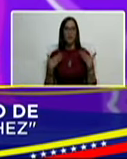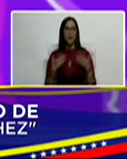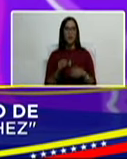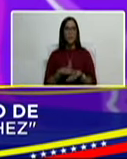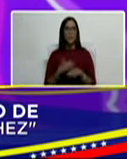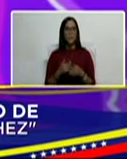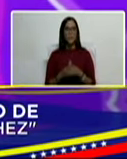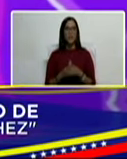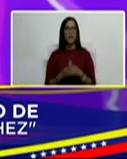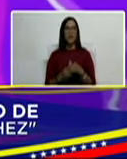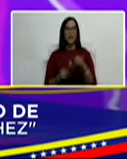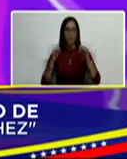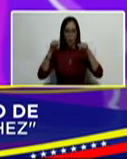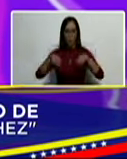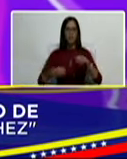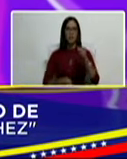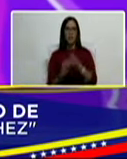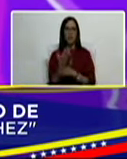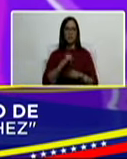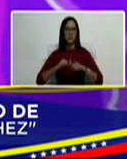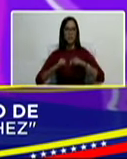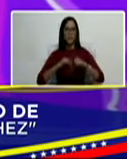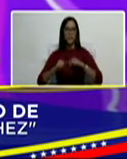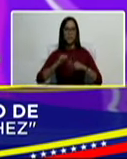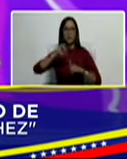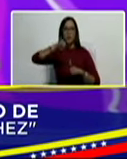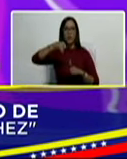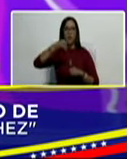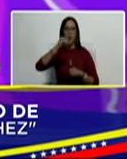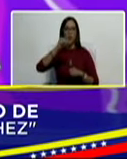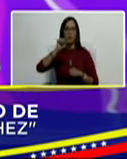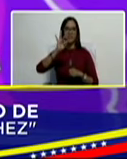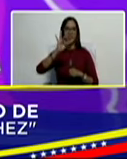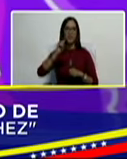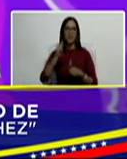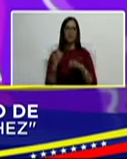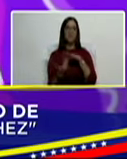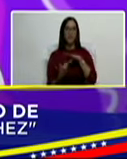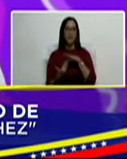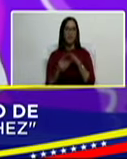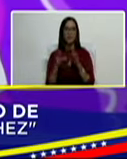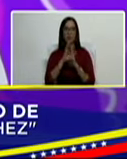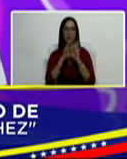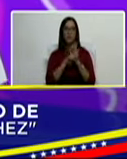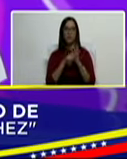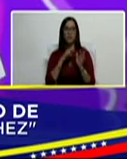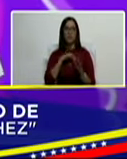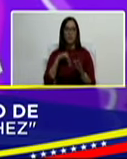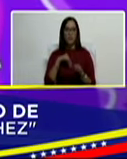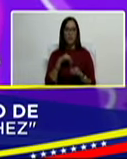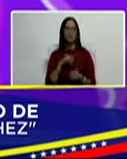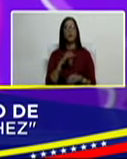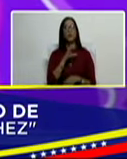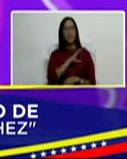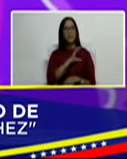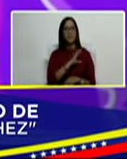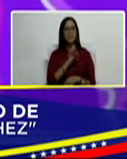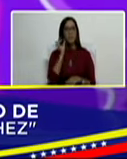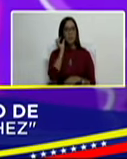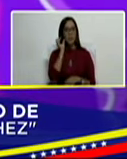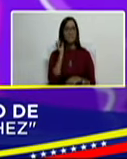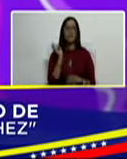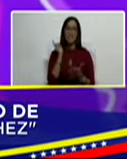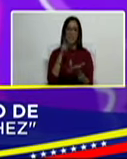hoy nace este gran movimiento Josefa Joaquina Sánchez sobre la base de la constitución de nuestros comités de mujeres, que hemos